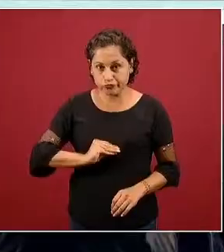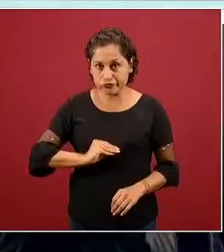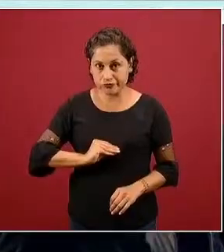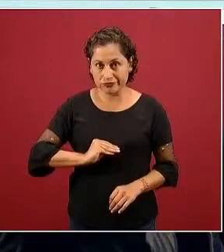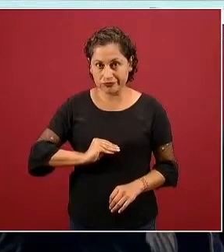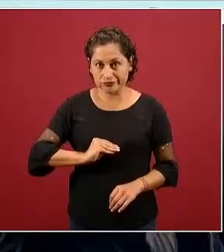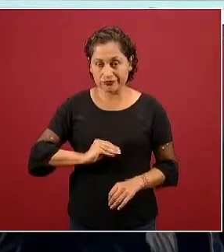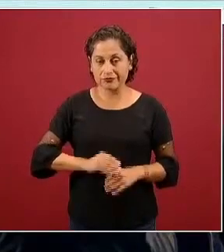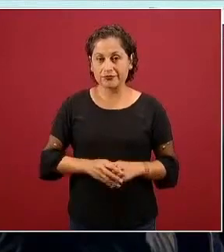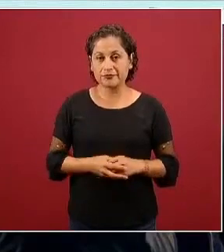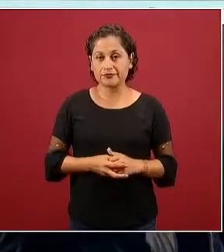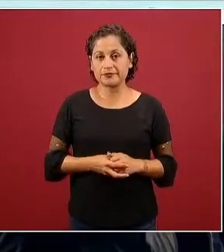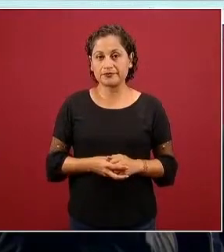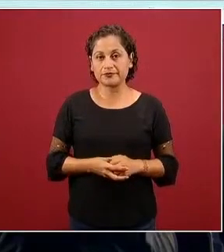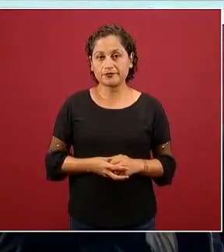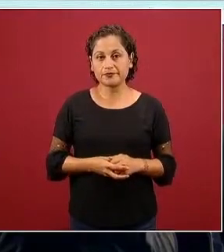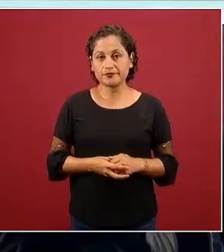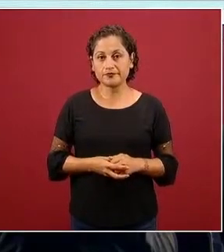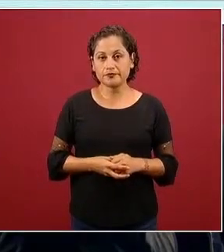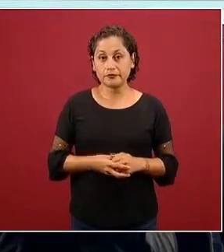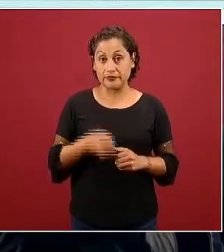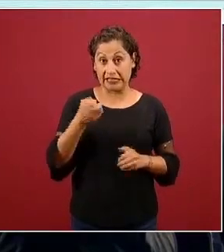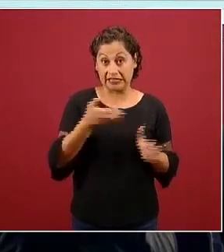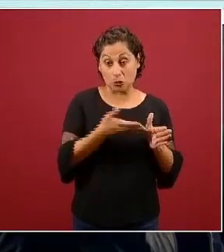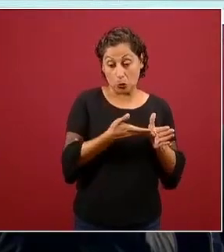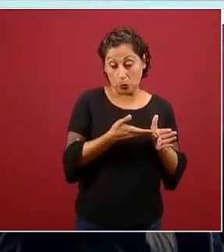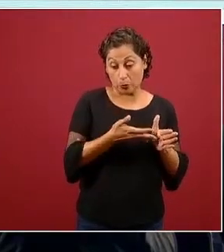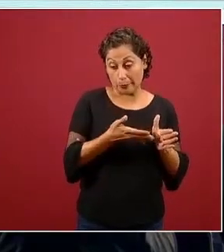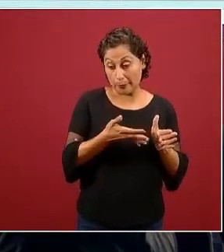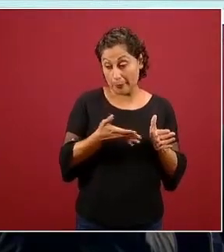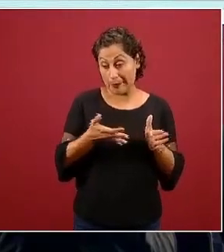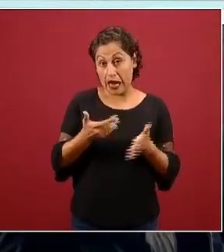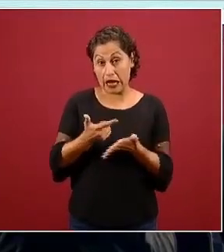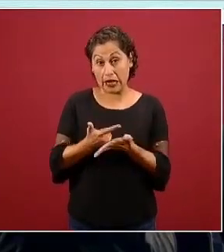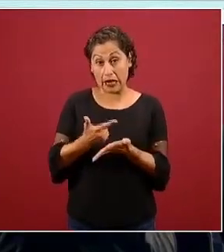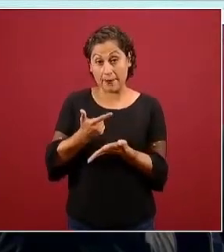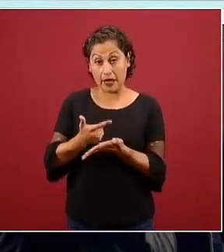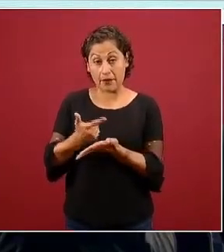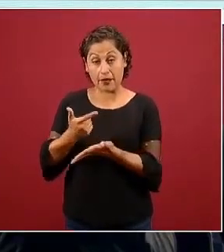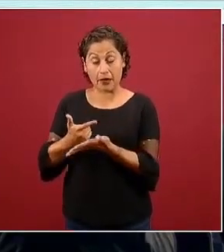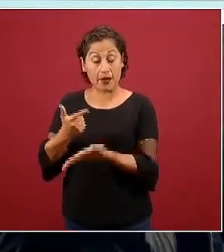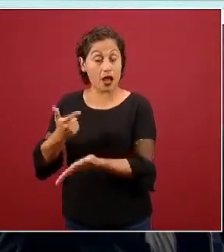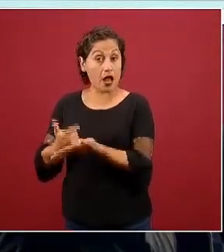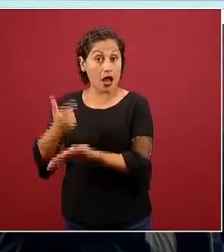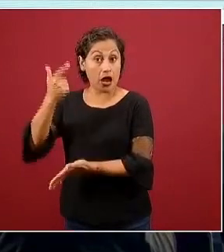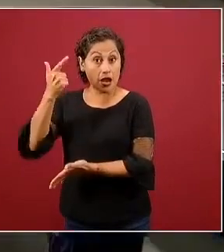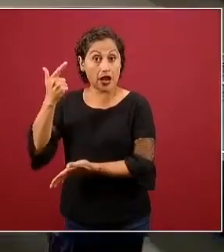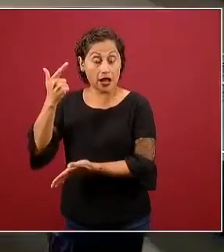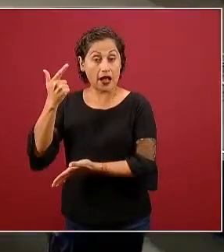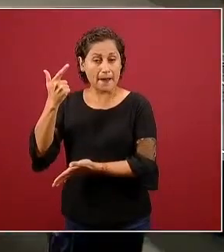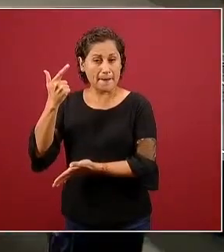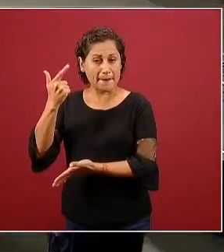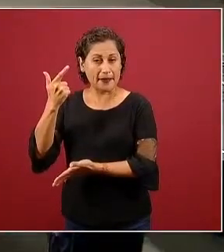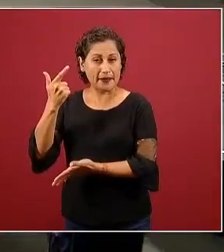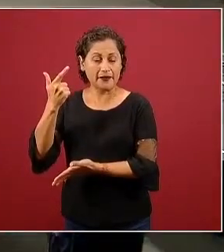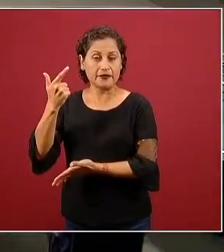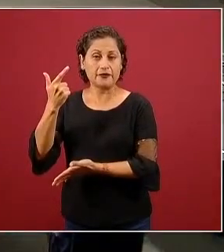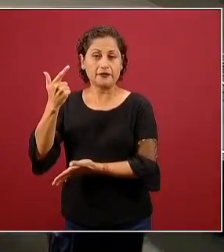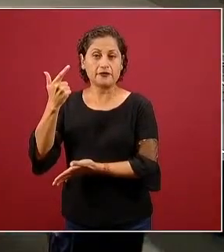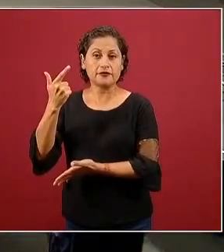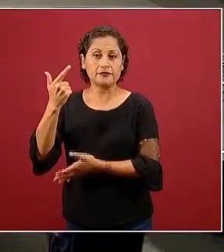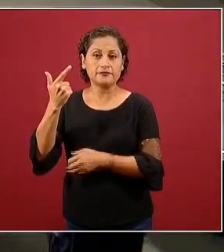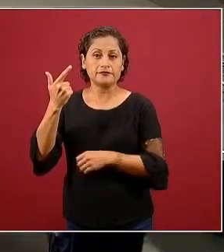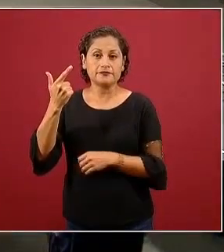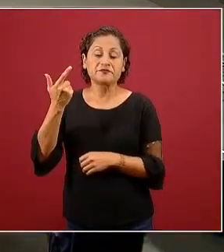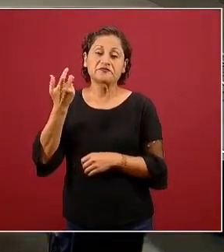ellos y finalmente llegan a tener en algunos de los casos